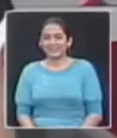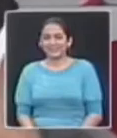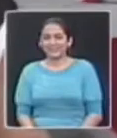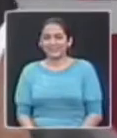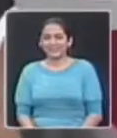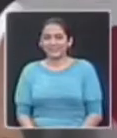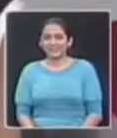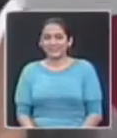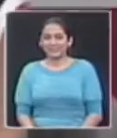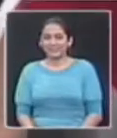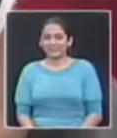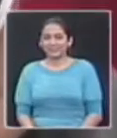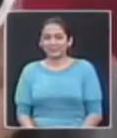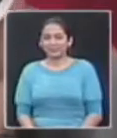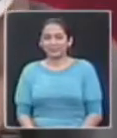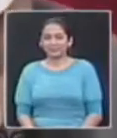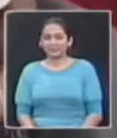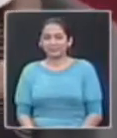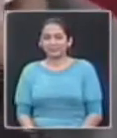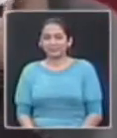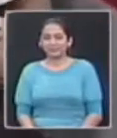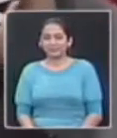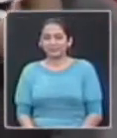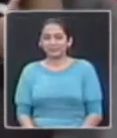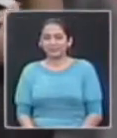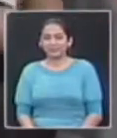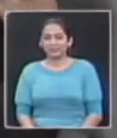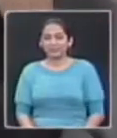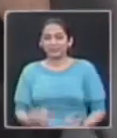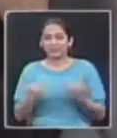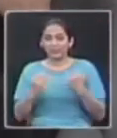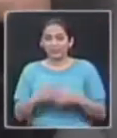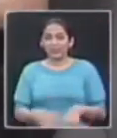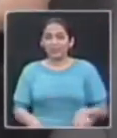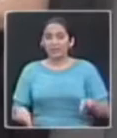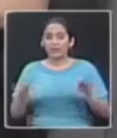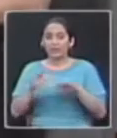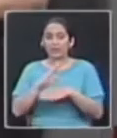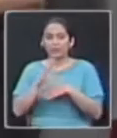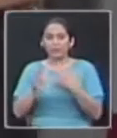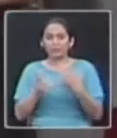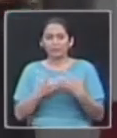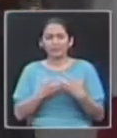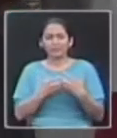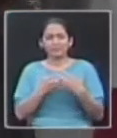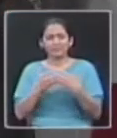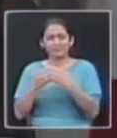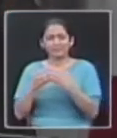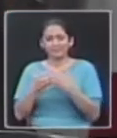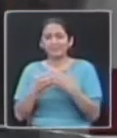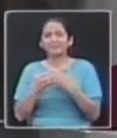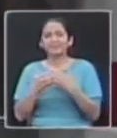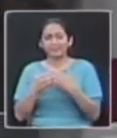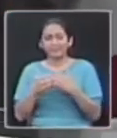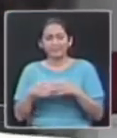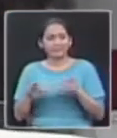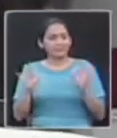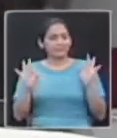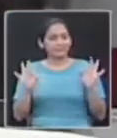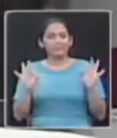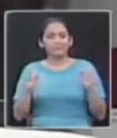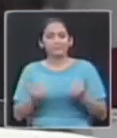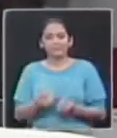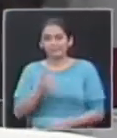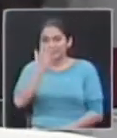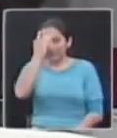Cuando hablamos de equilibrio, nos referimos a esa armonía integral, aquella que proviene del interior del ser humano y que se evidencia en